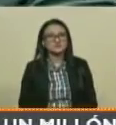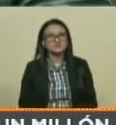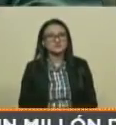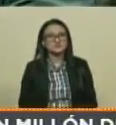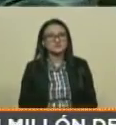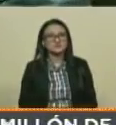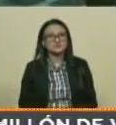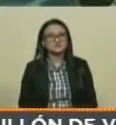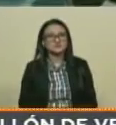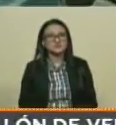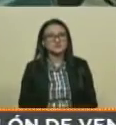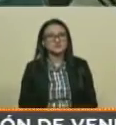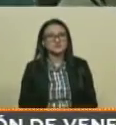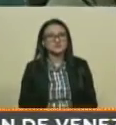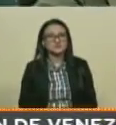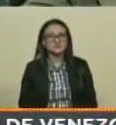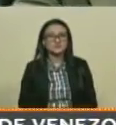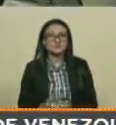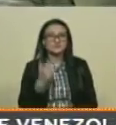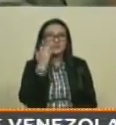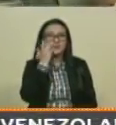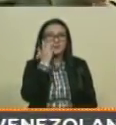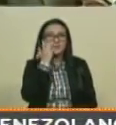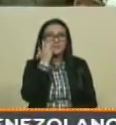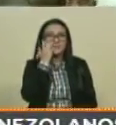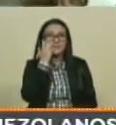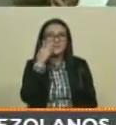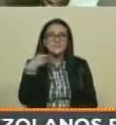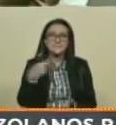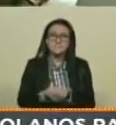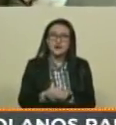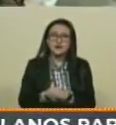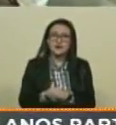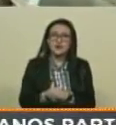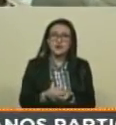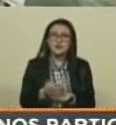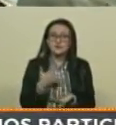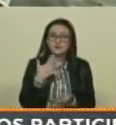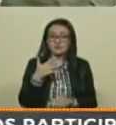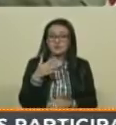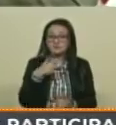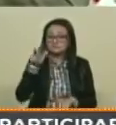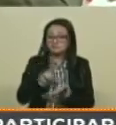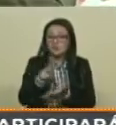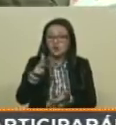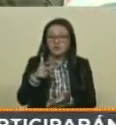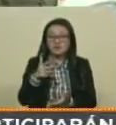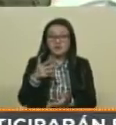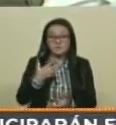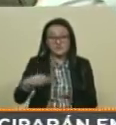Pudieron haber comprometido obviamente el patrimonio de la República sin la aprobación del jefe del Estado.